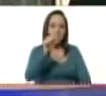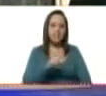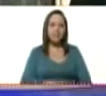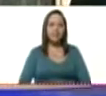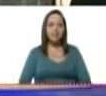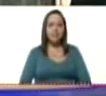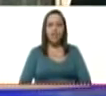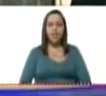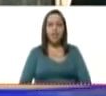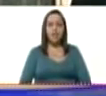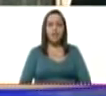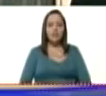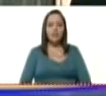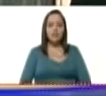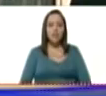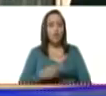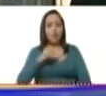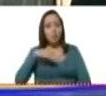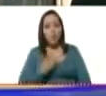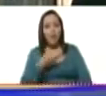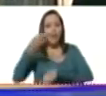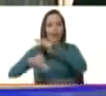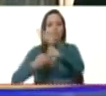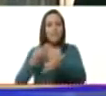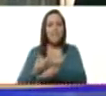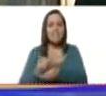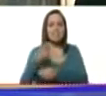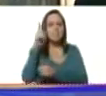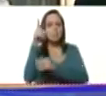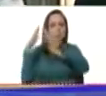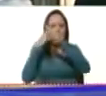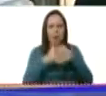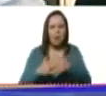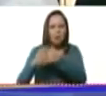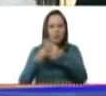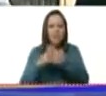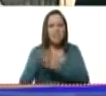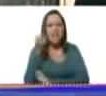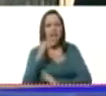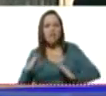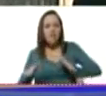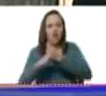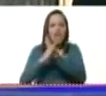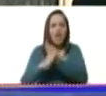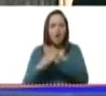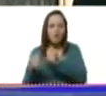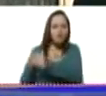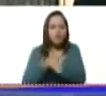no pueden explicarse en el norte que en medio de las dificultades, la persecución financiera, el bloqueo,